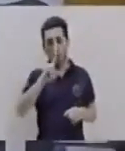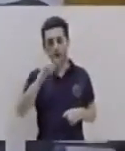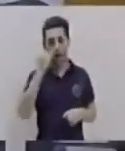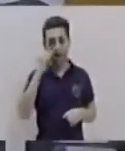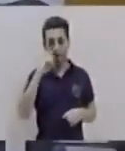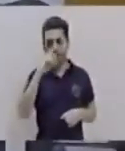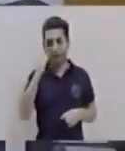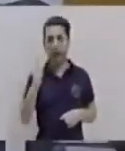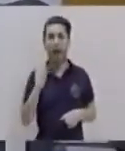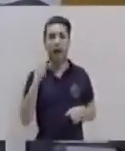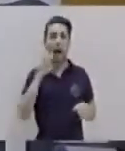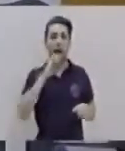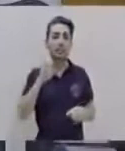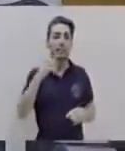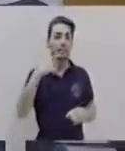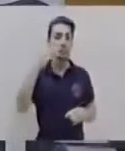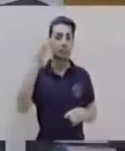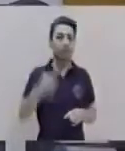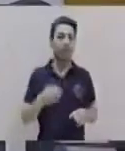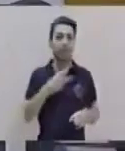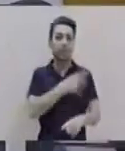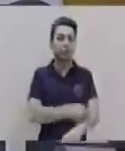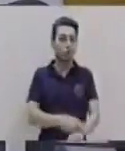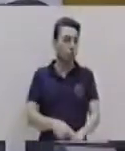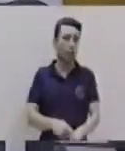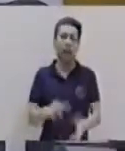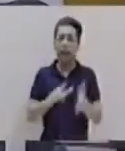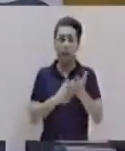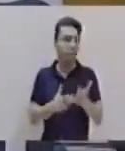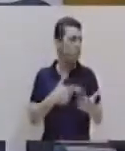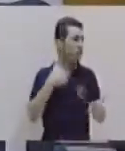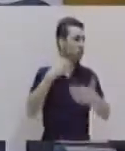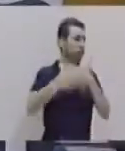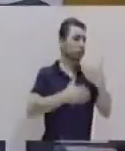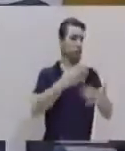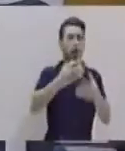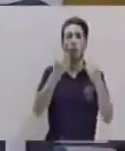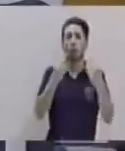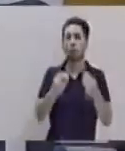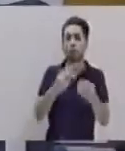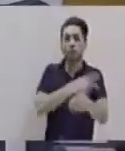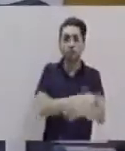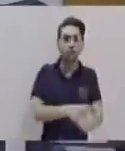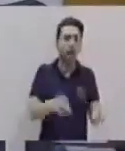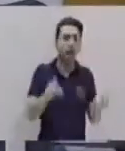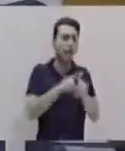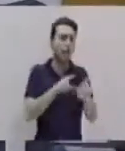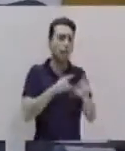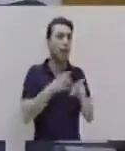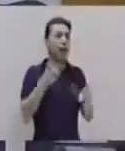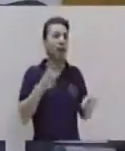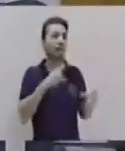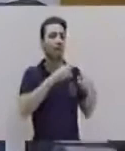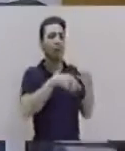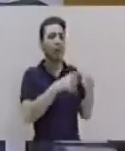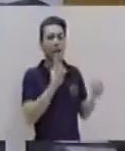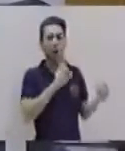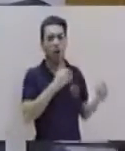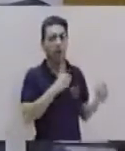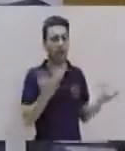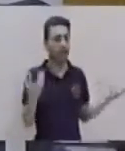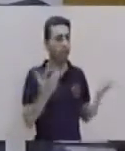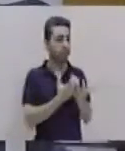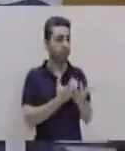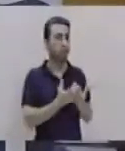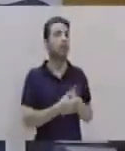dado. Y lo podemos ver desde épocas antiguas, desde los textos de los griegos, ahí hay historias similares. Entonces, esa es la relación. Cuando yo leo